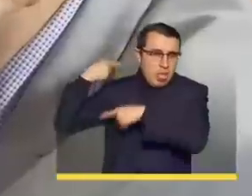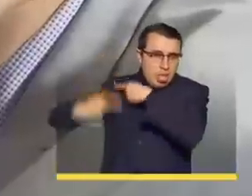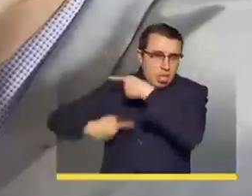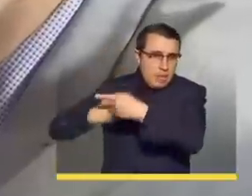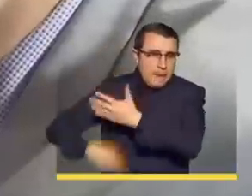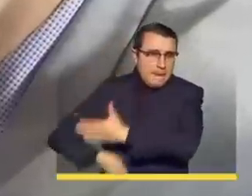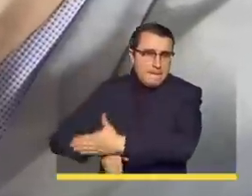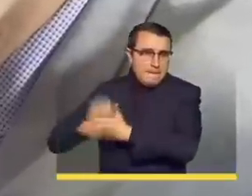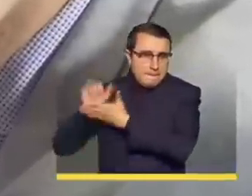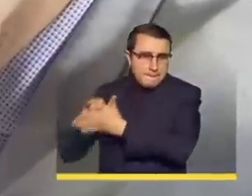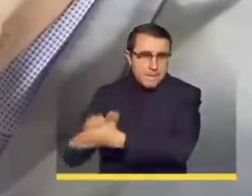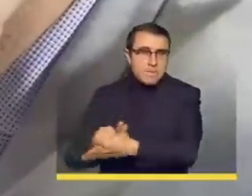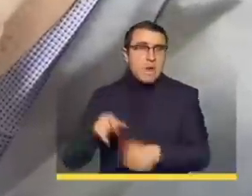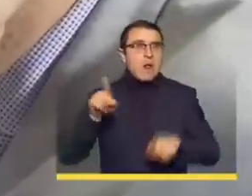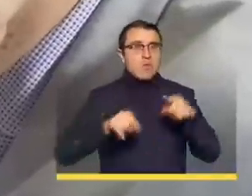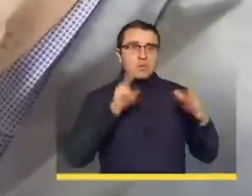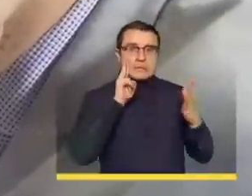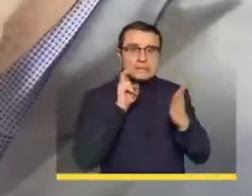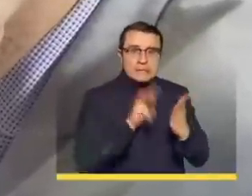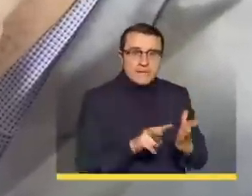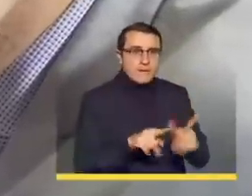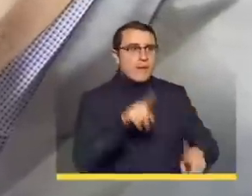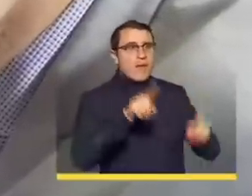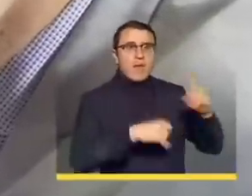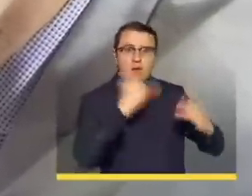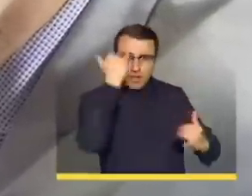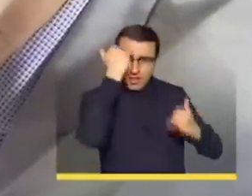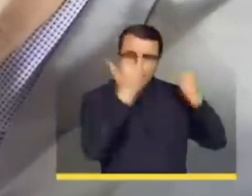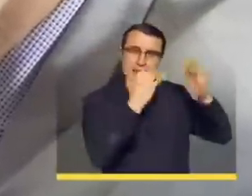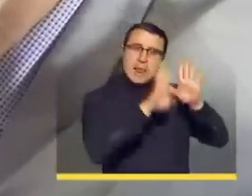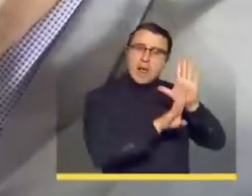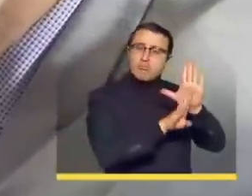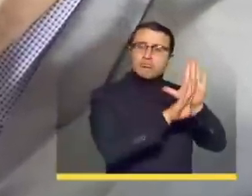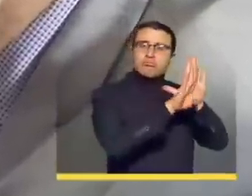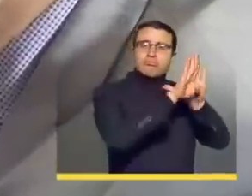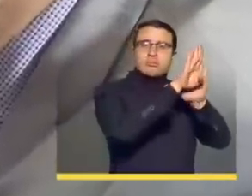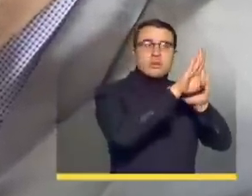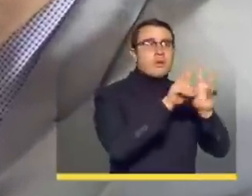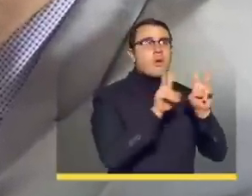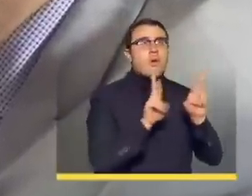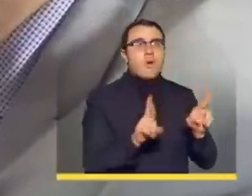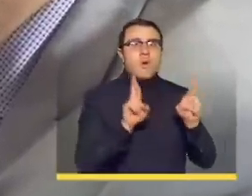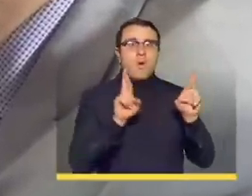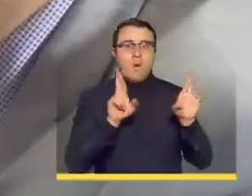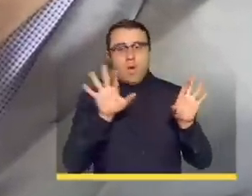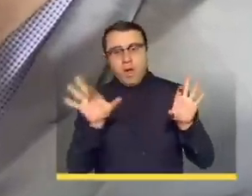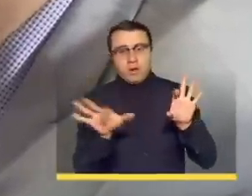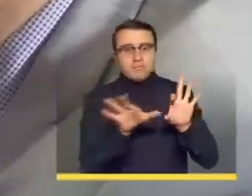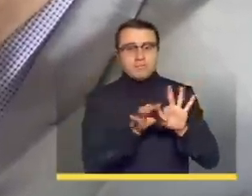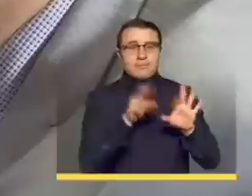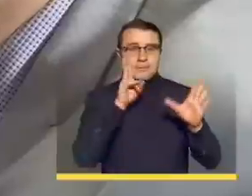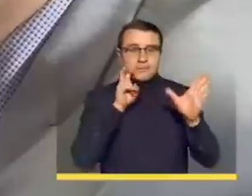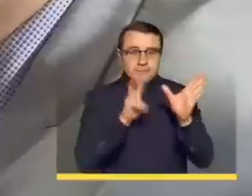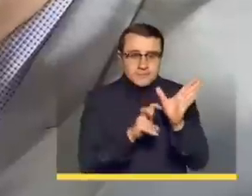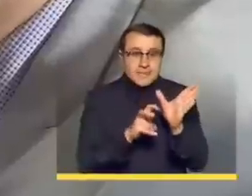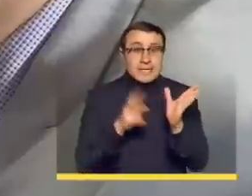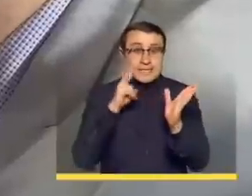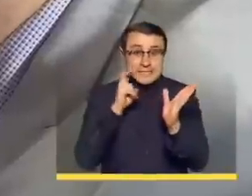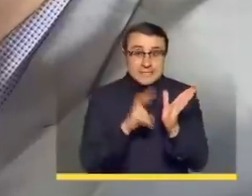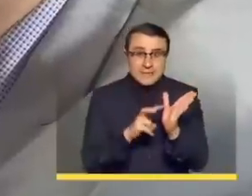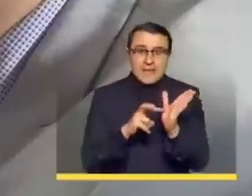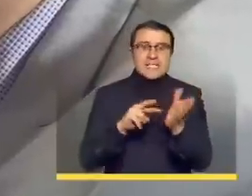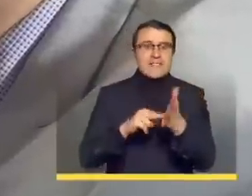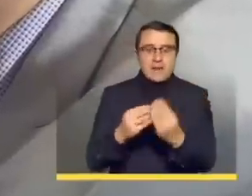científicas, otras progresistas, que ojalá se junten a las visiones científicas que deben ser los verdaderos faros de las decisiones